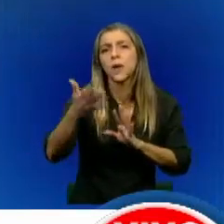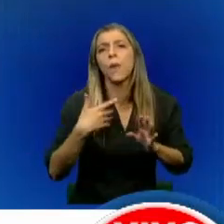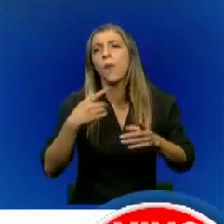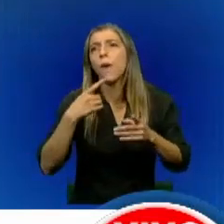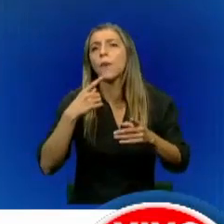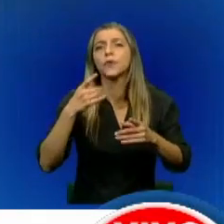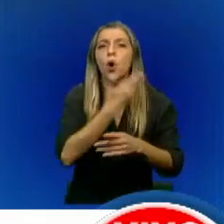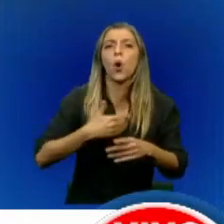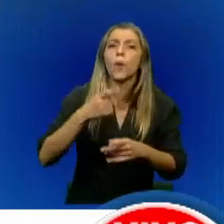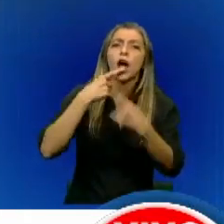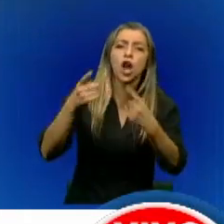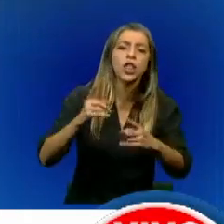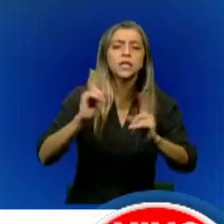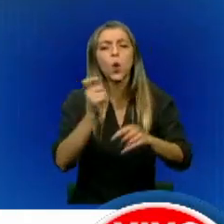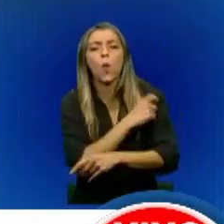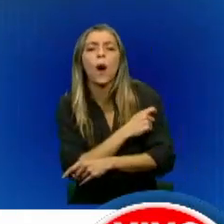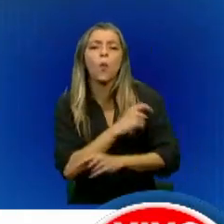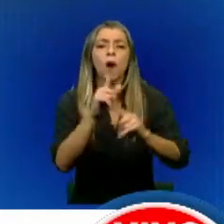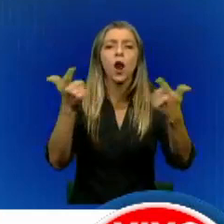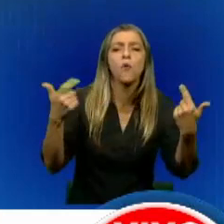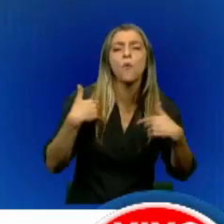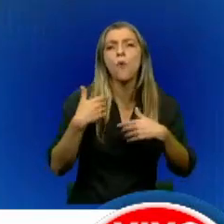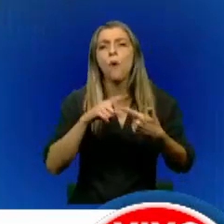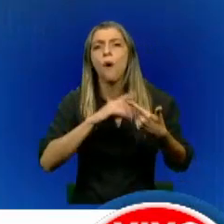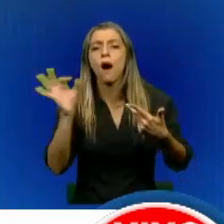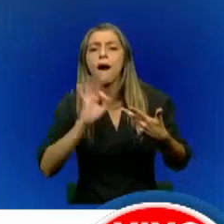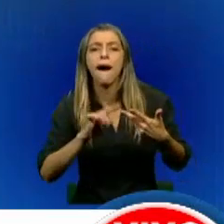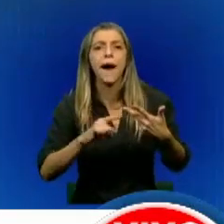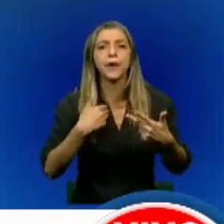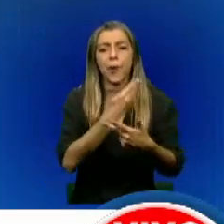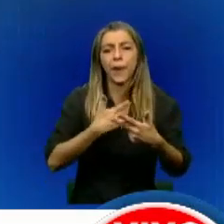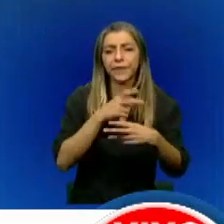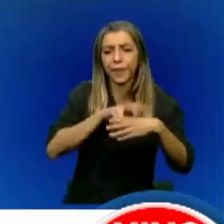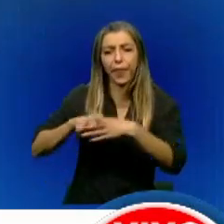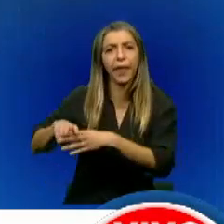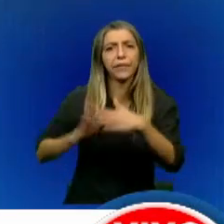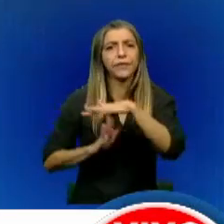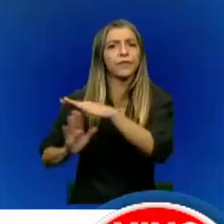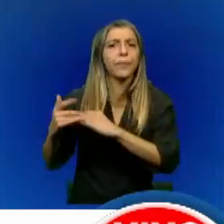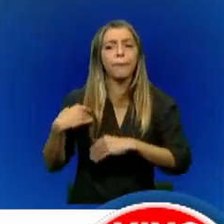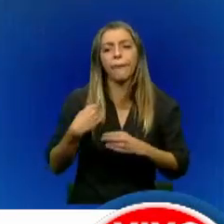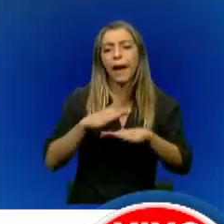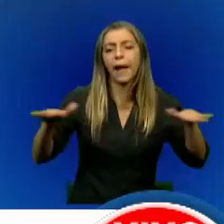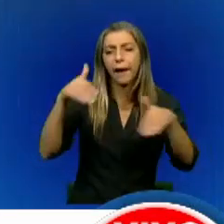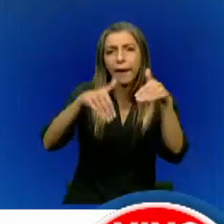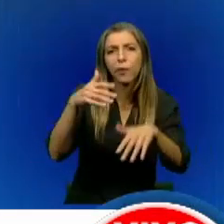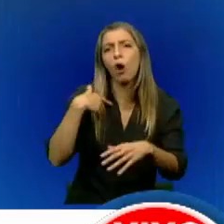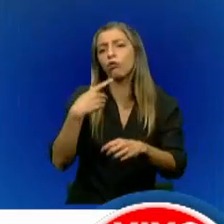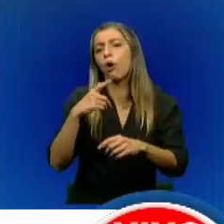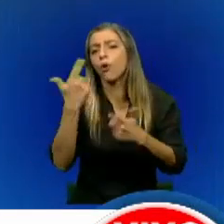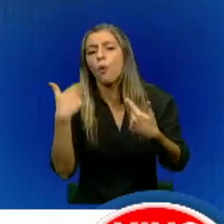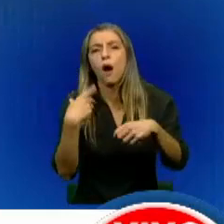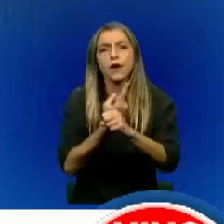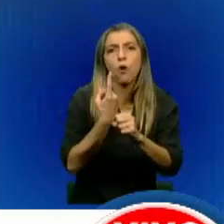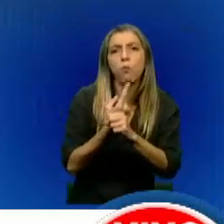que porque no llegaron las vacunas, que porque no hay presidentes de mesa, que porque las fuerzas de seguridad no quieren, no pueden,